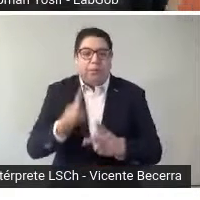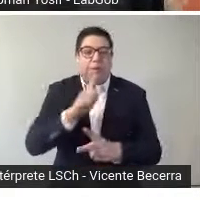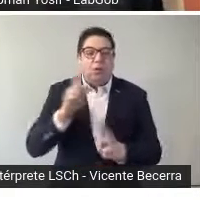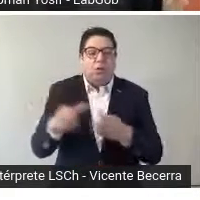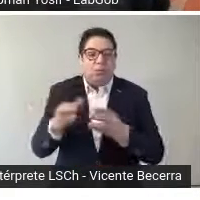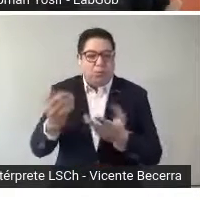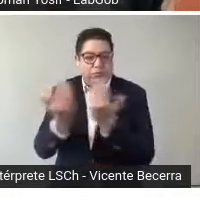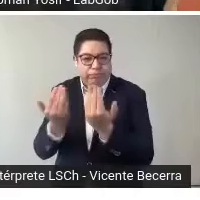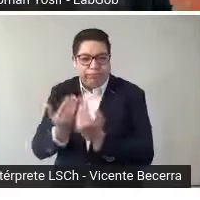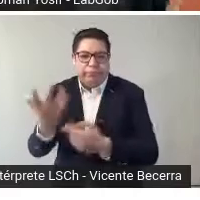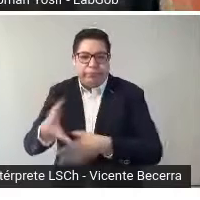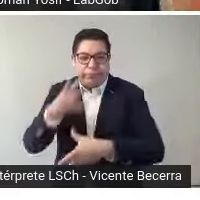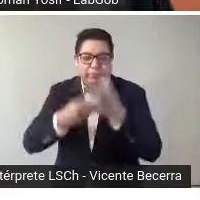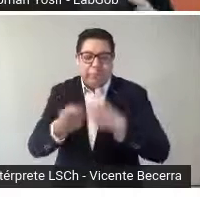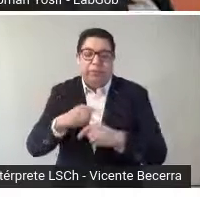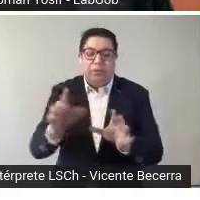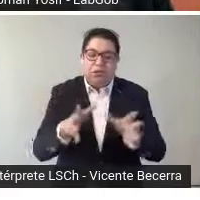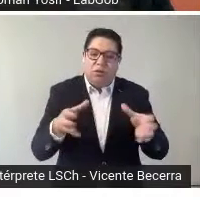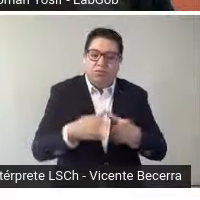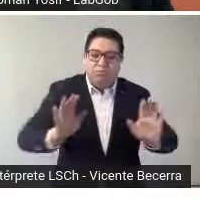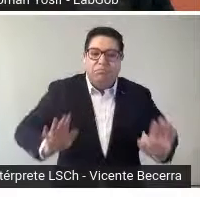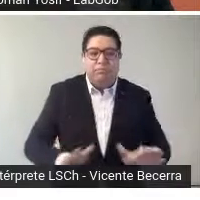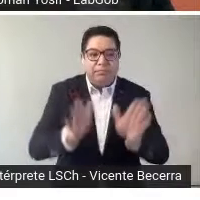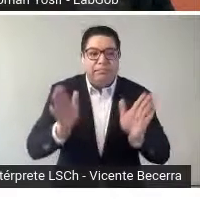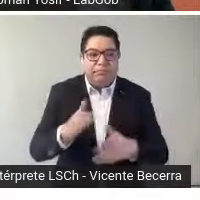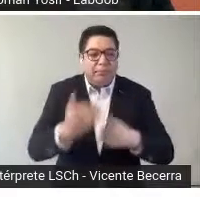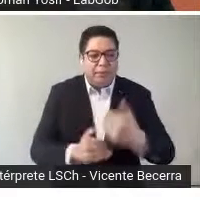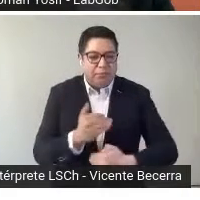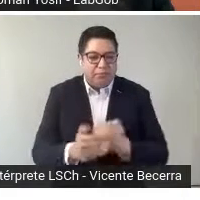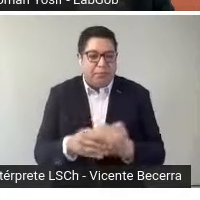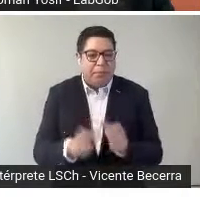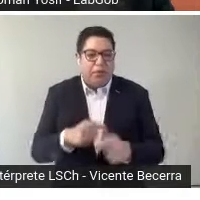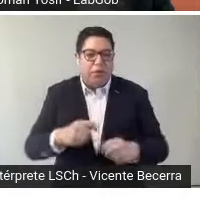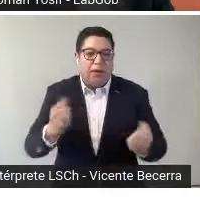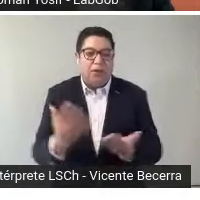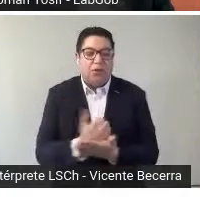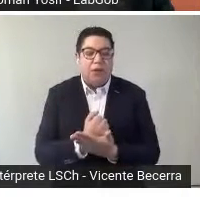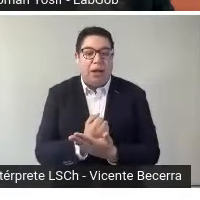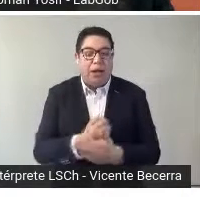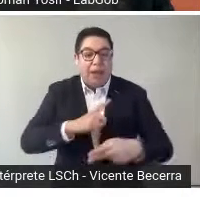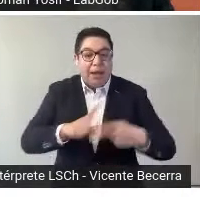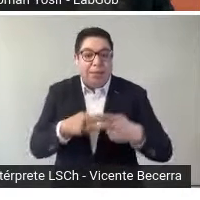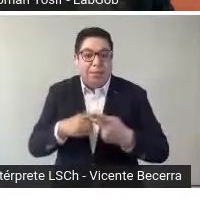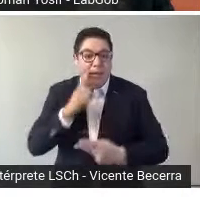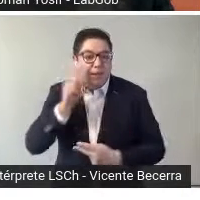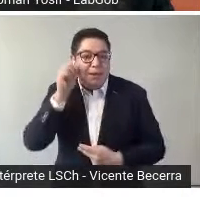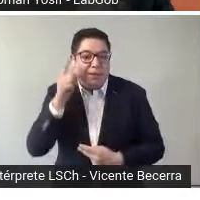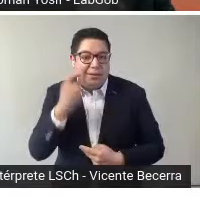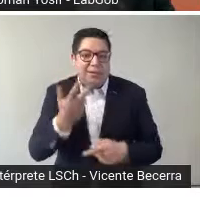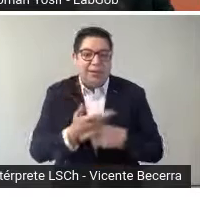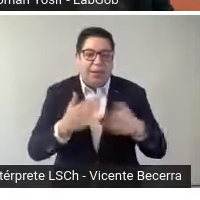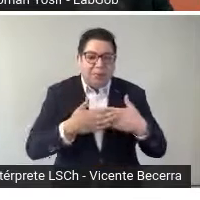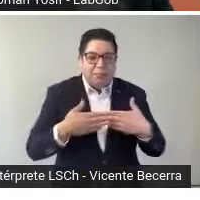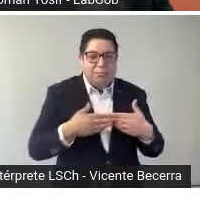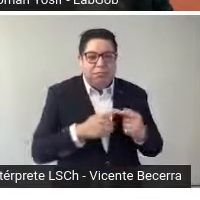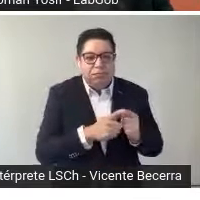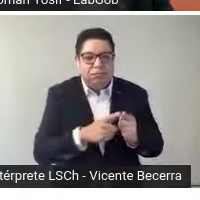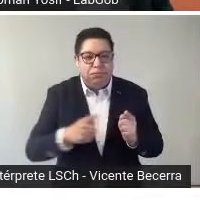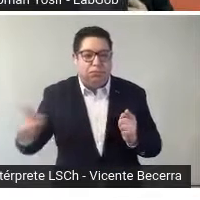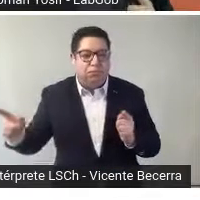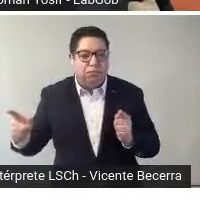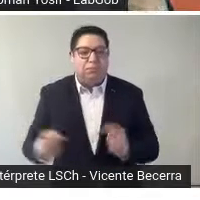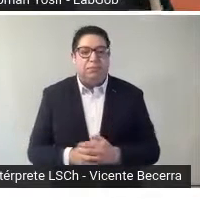nos colaboran en esta tarea titánica de transformar el Estado de cara a las personas. Y entendiendo que es una tarea de largo plazo y es una